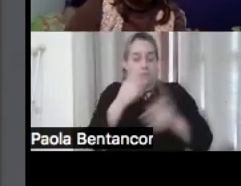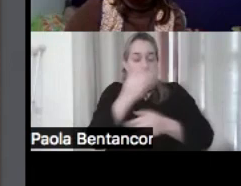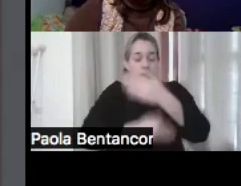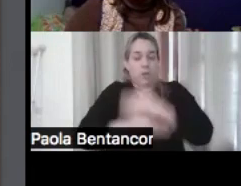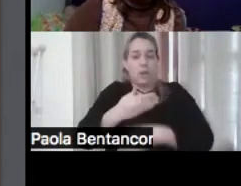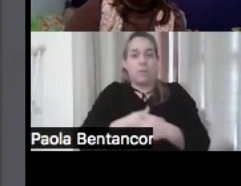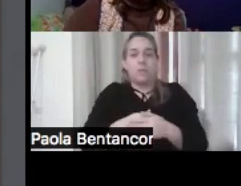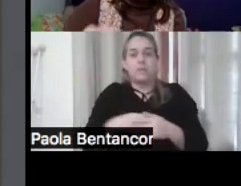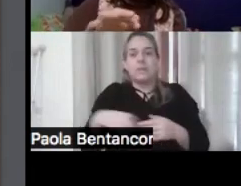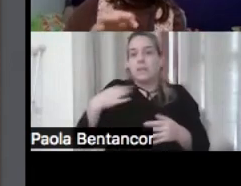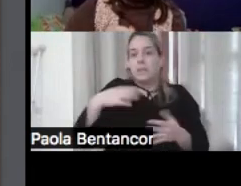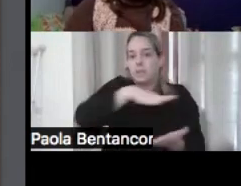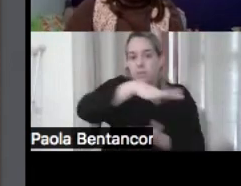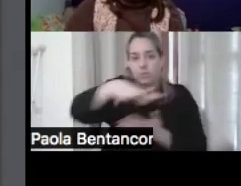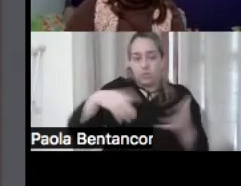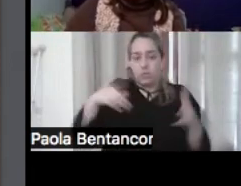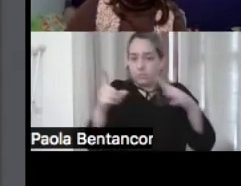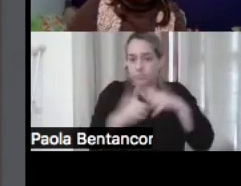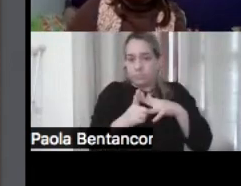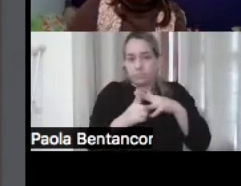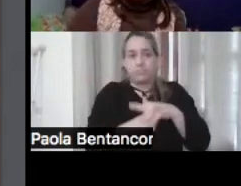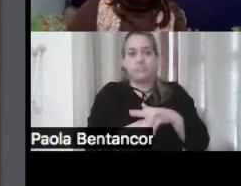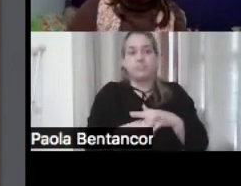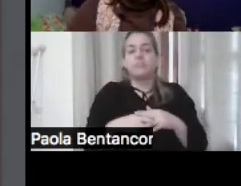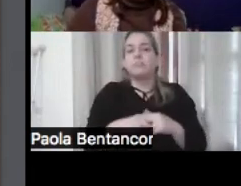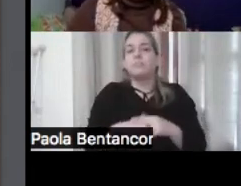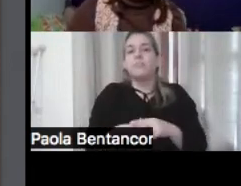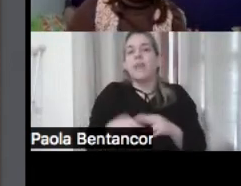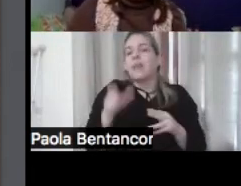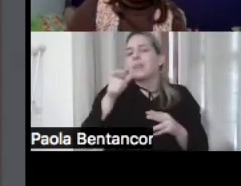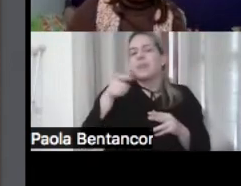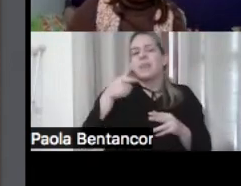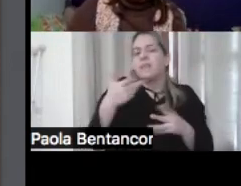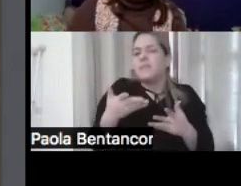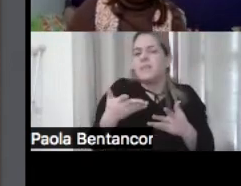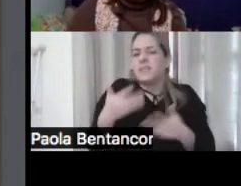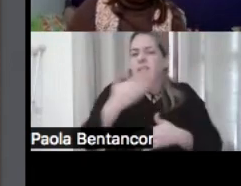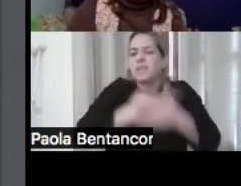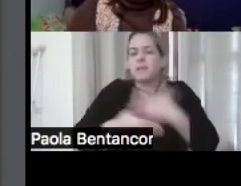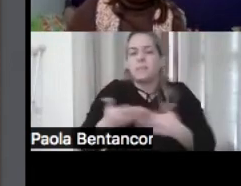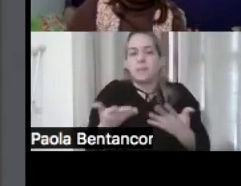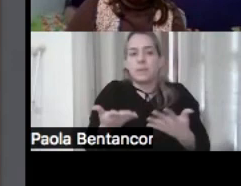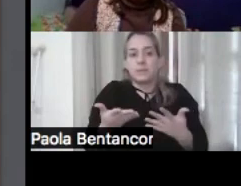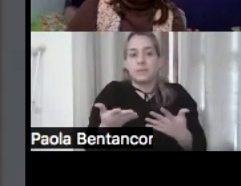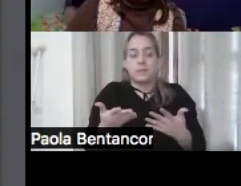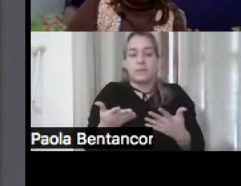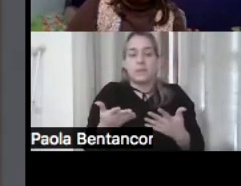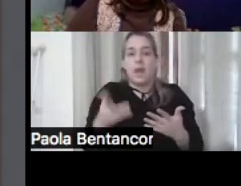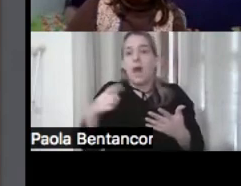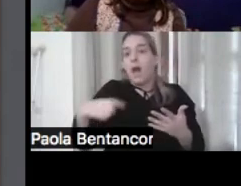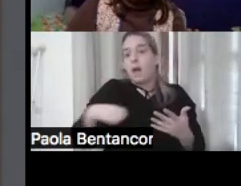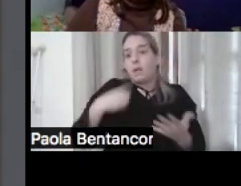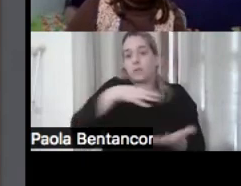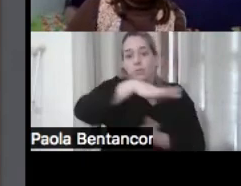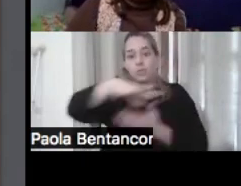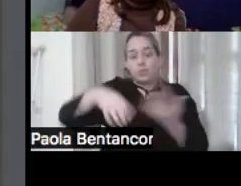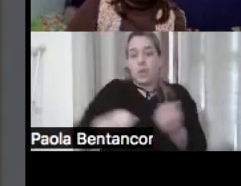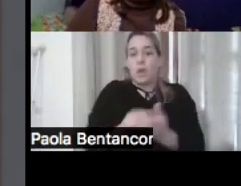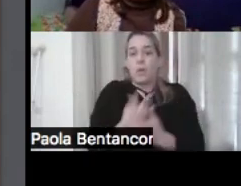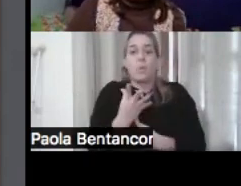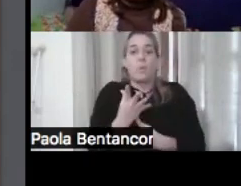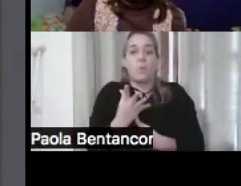dentro de la sociedad. Y para definir a la discapacidad, nos vamos a ubicar en el modelo actual, el modelo social de la